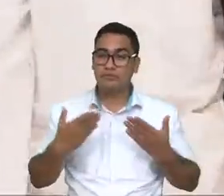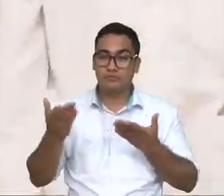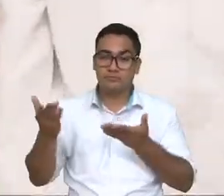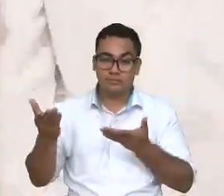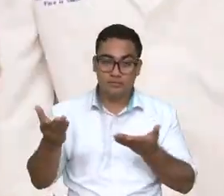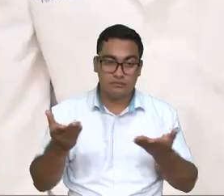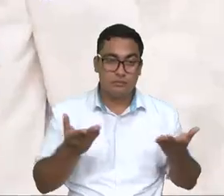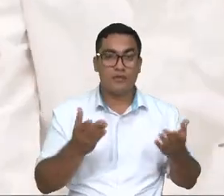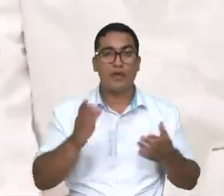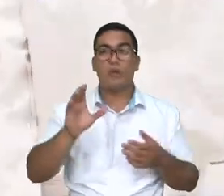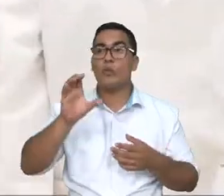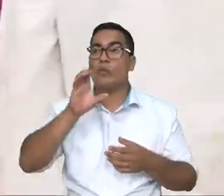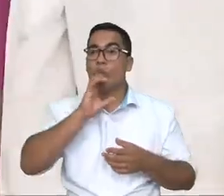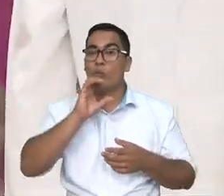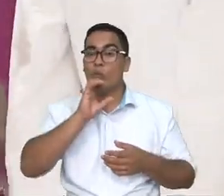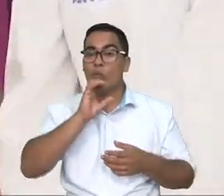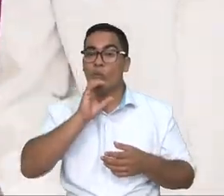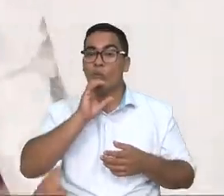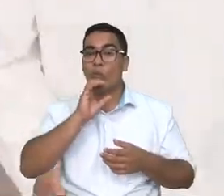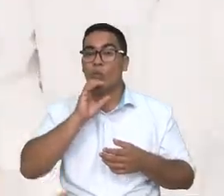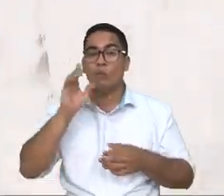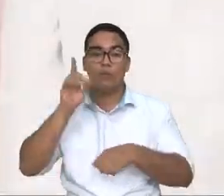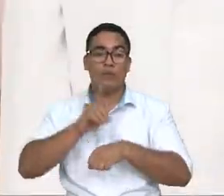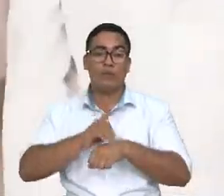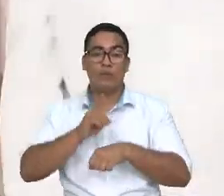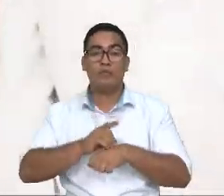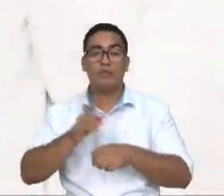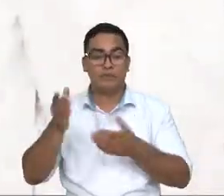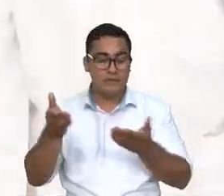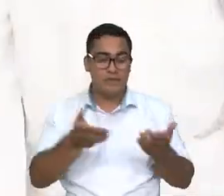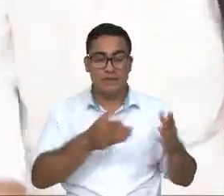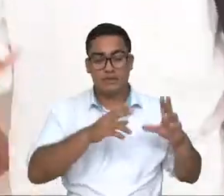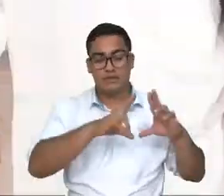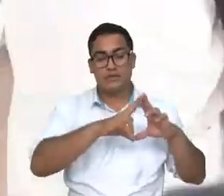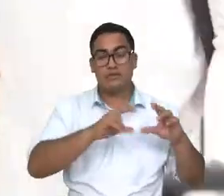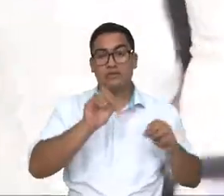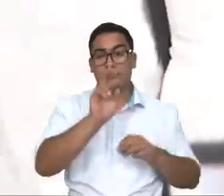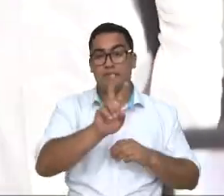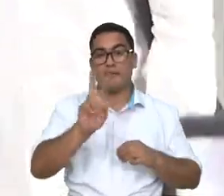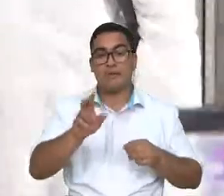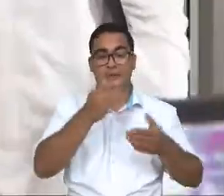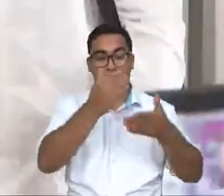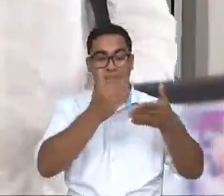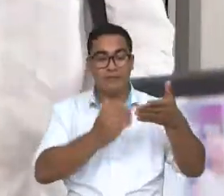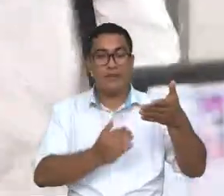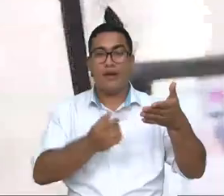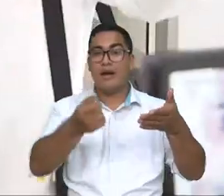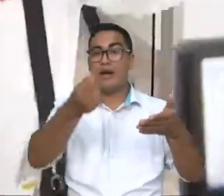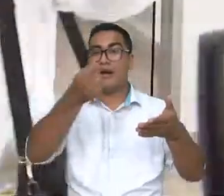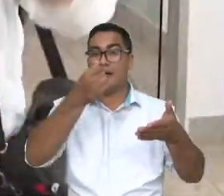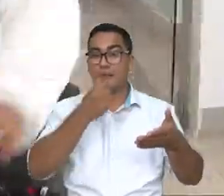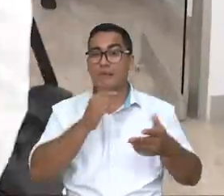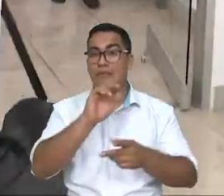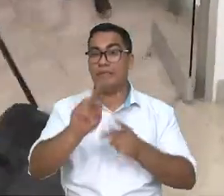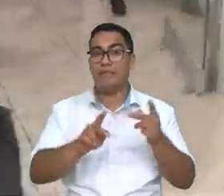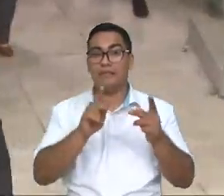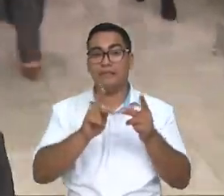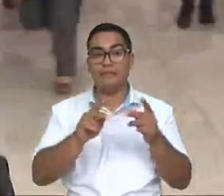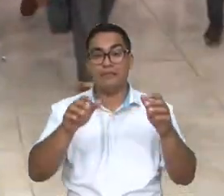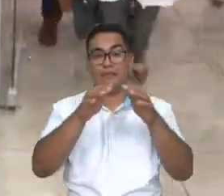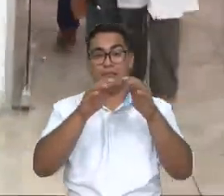cubanos a Nicaragua, que compartirán los 22 tratamientos que han diseñado con éxito en distintos países del